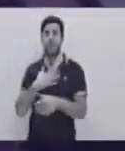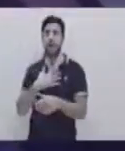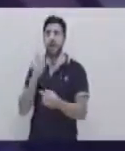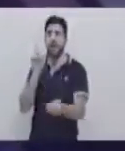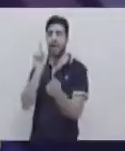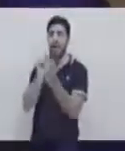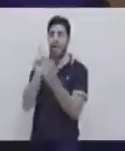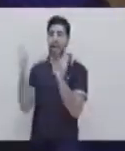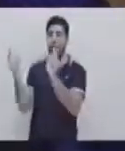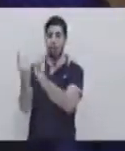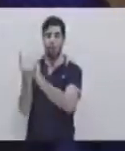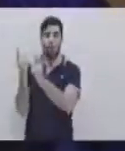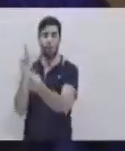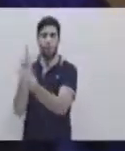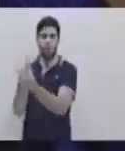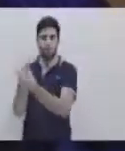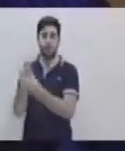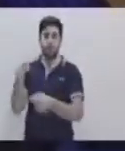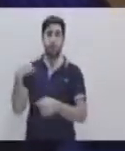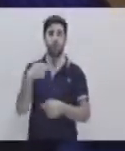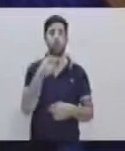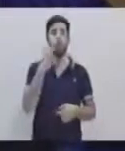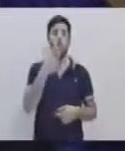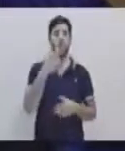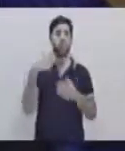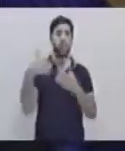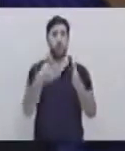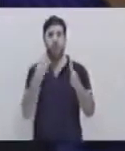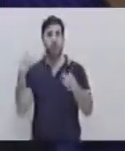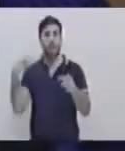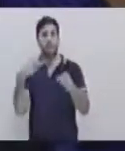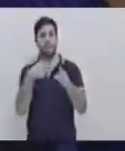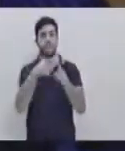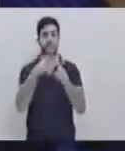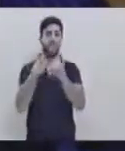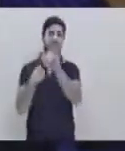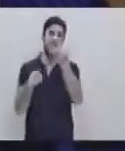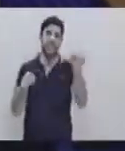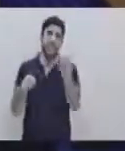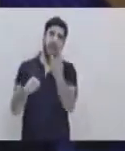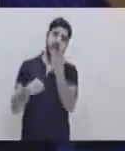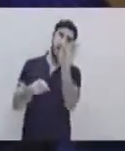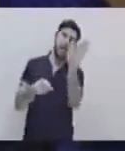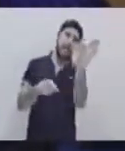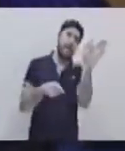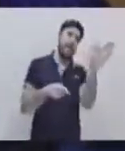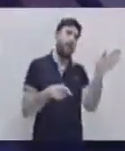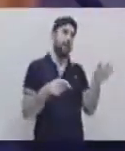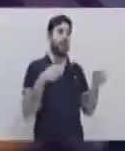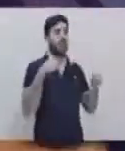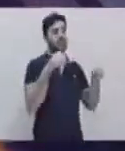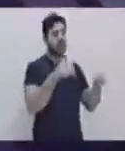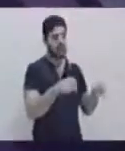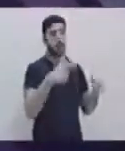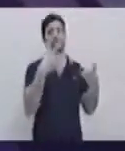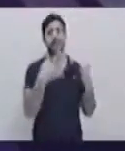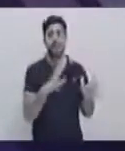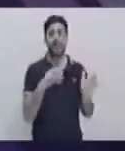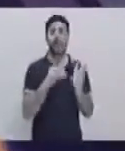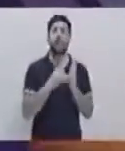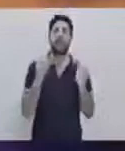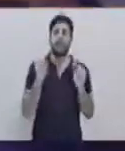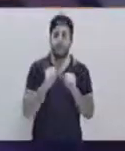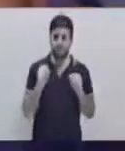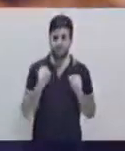encuentros. Sigamos, por favor. Ya vamos llegando a cuatro caminos. Giramos hacia la izquierda y llegamos